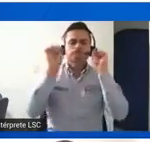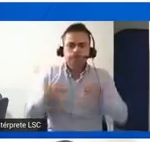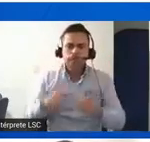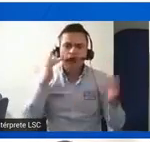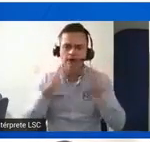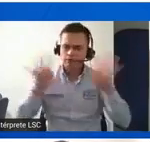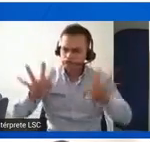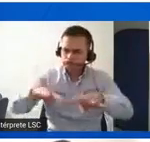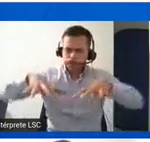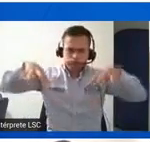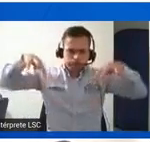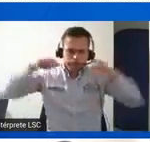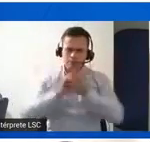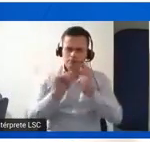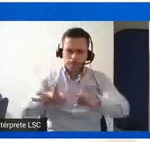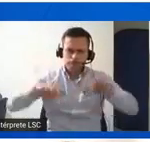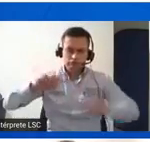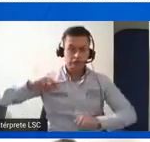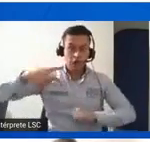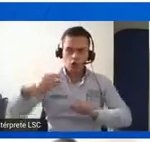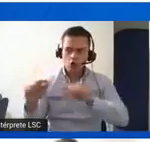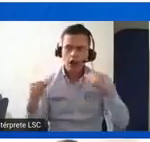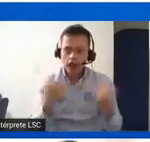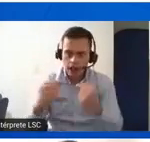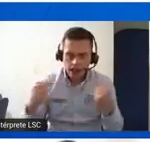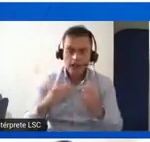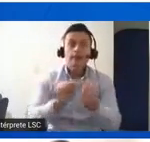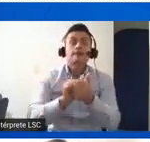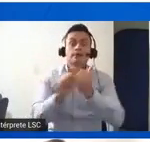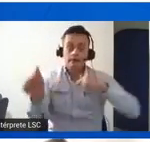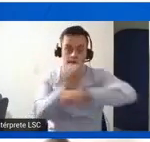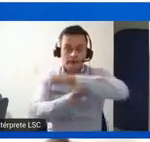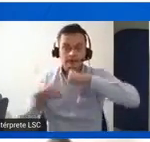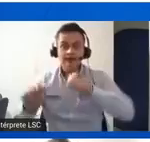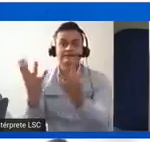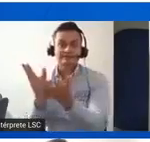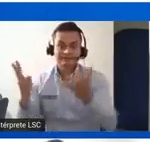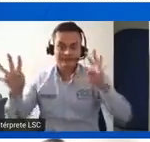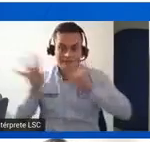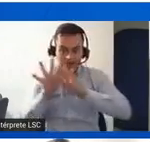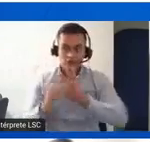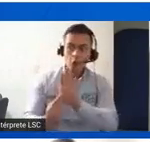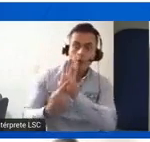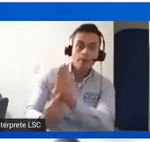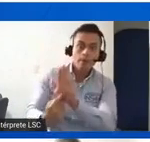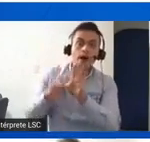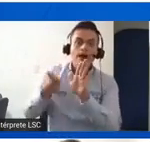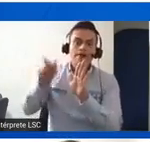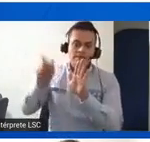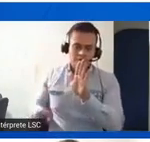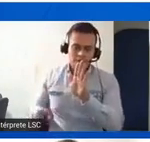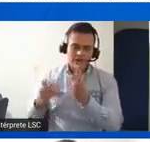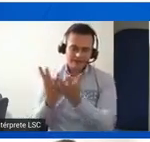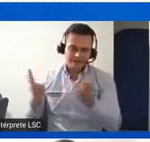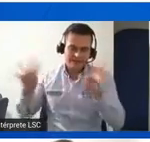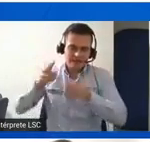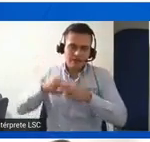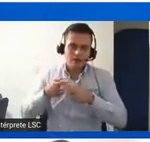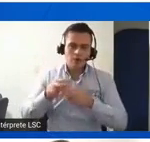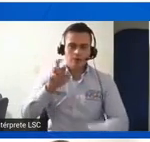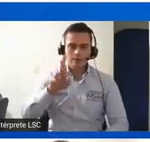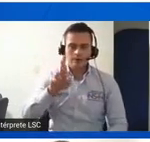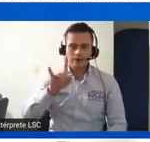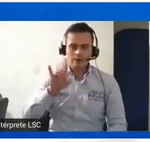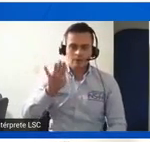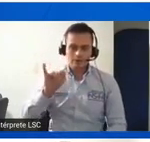de Cámara en el segundo debate, pasó al Senado, donde fue nombrada la senadora Ruby